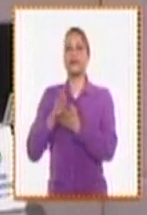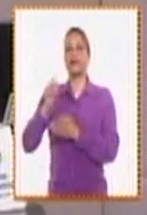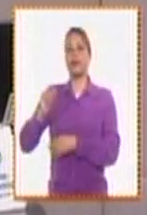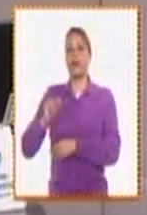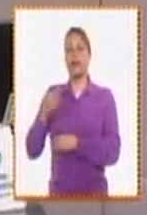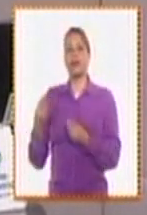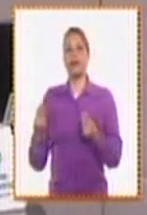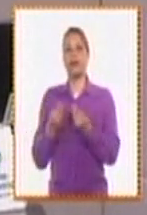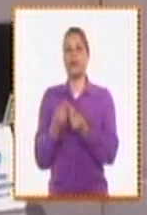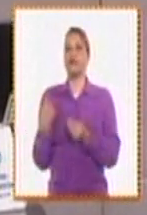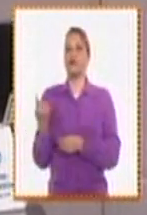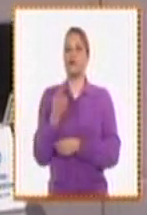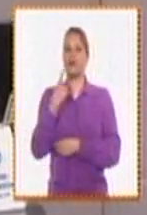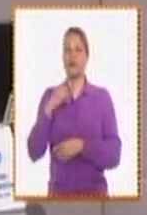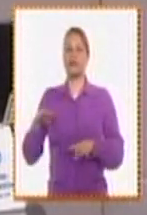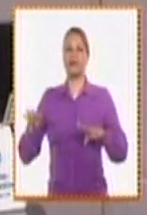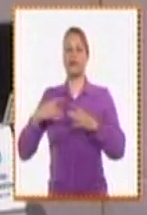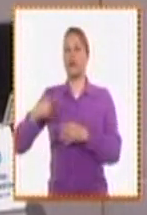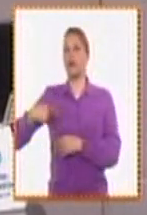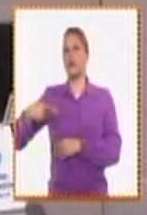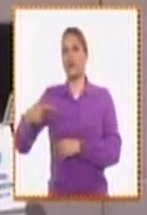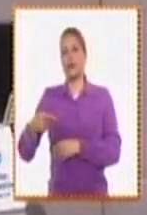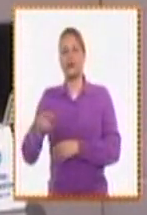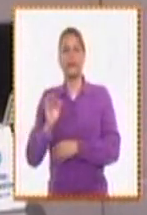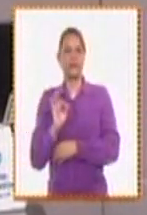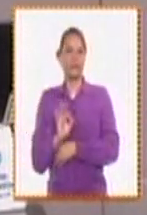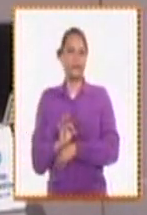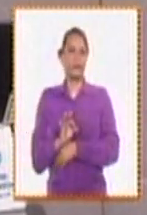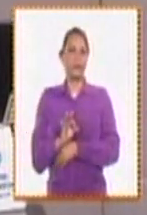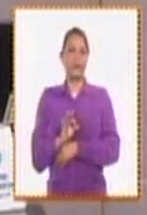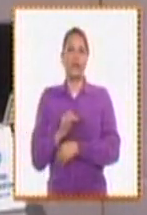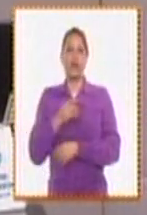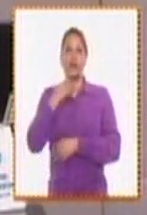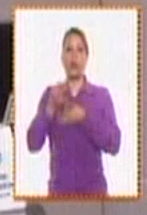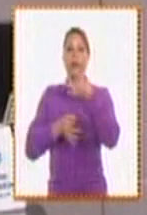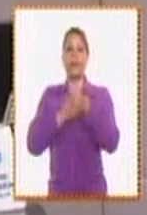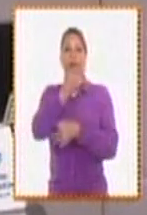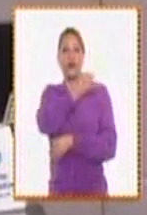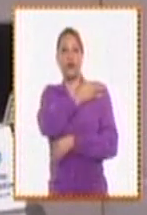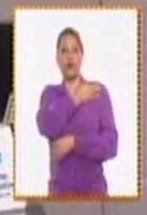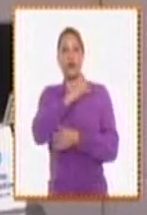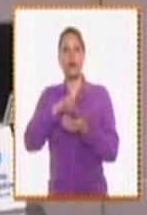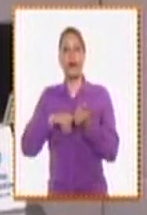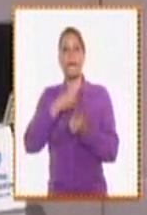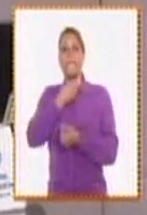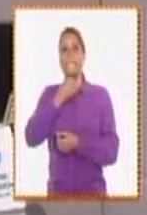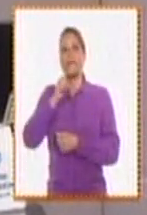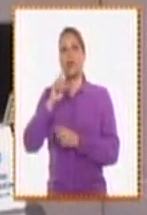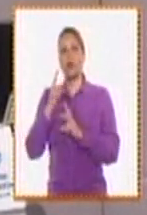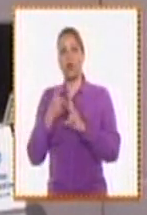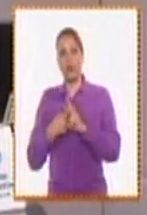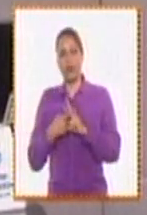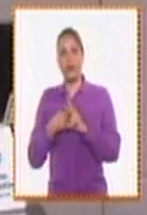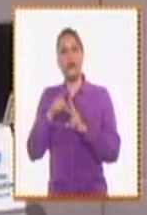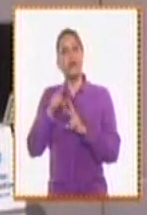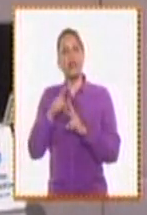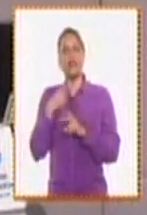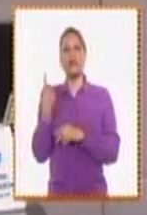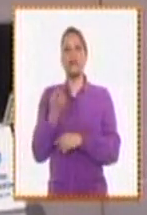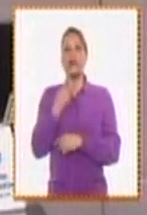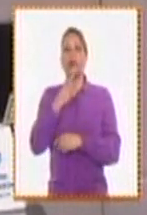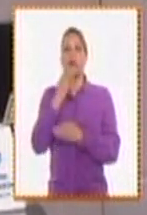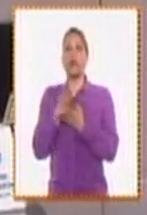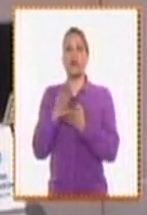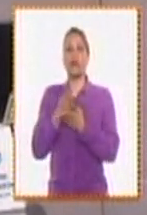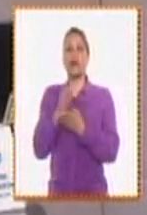nos acompañan en esta faena diaria. Realmente lo que ha expresado el coronel Puey y la ambición que tenemos nosotros los educadores